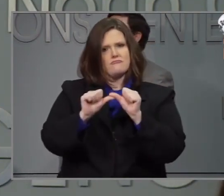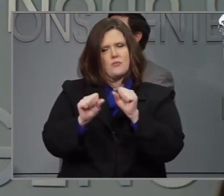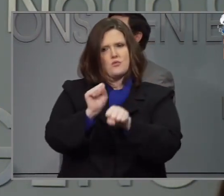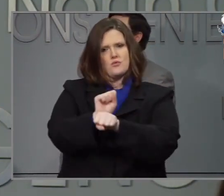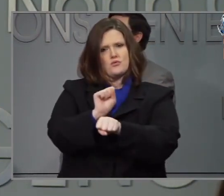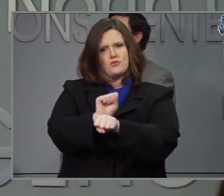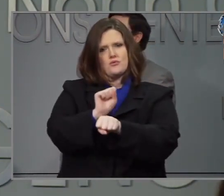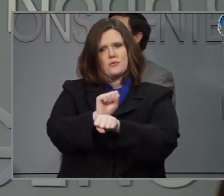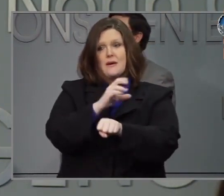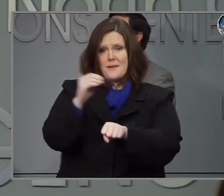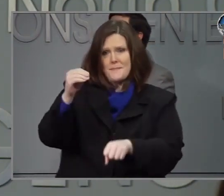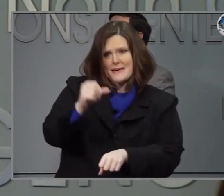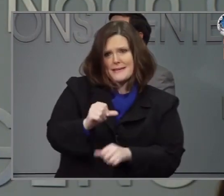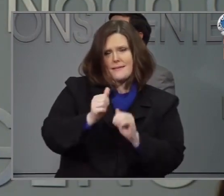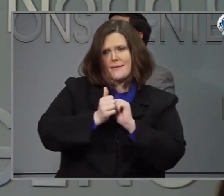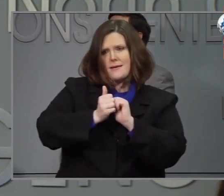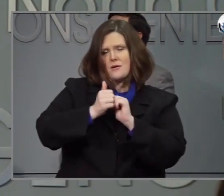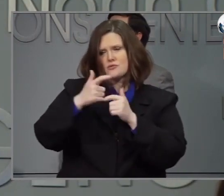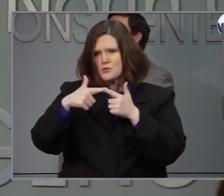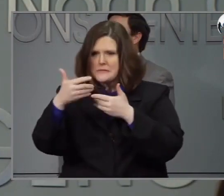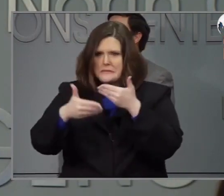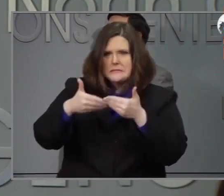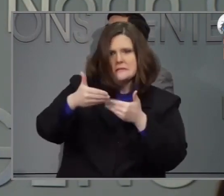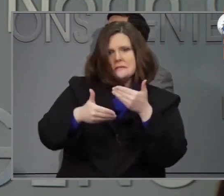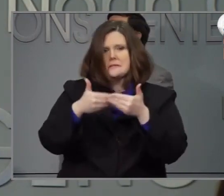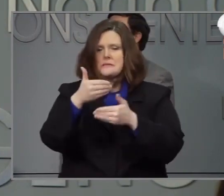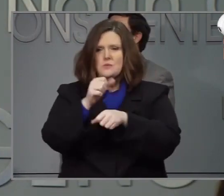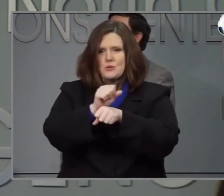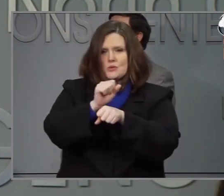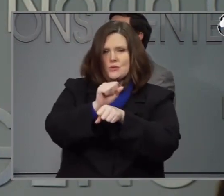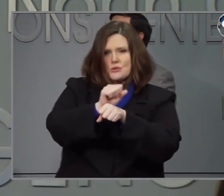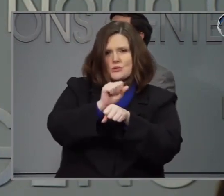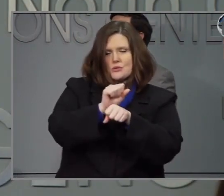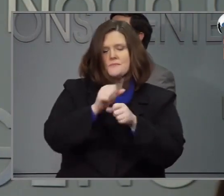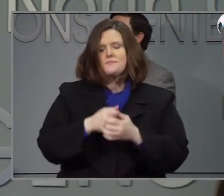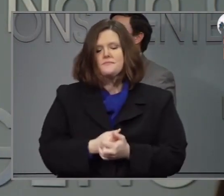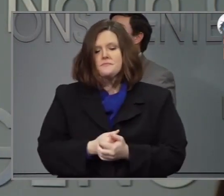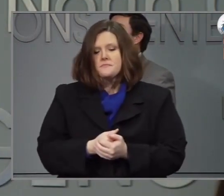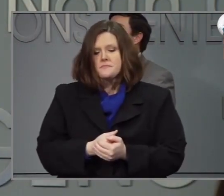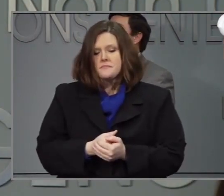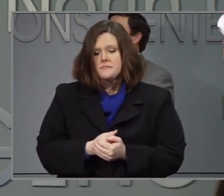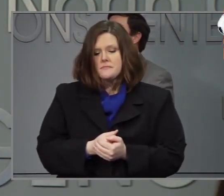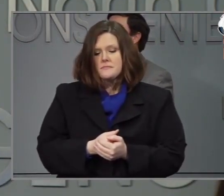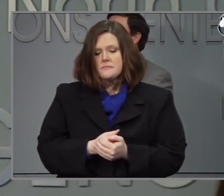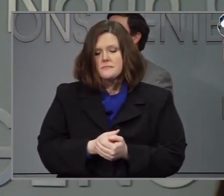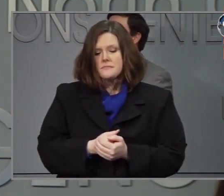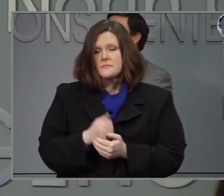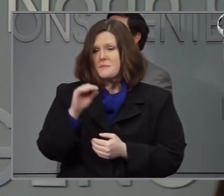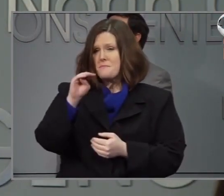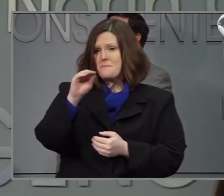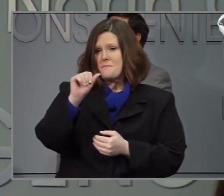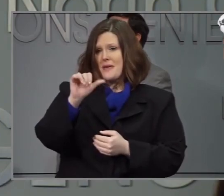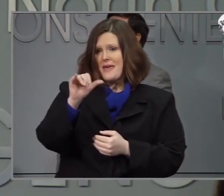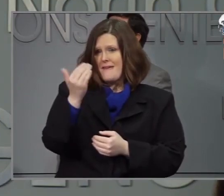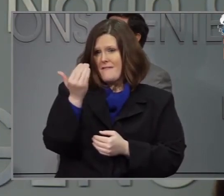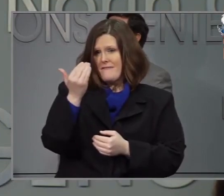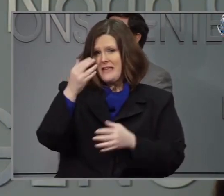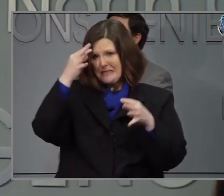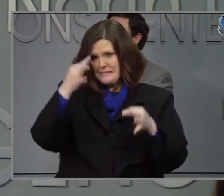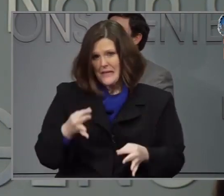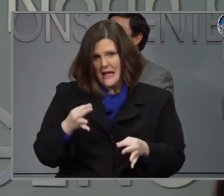continuar trabajando de manera segura y que los trabajadores tengan paga llegamos al 15 de mayo